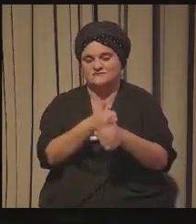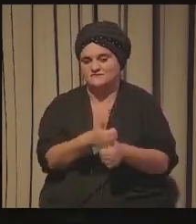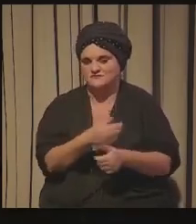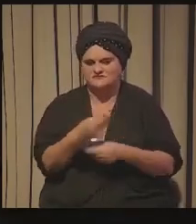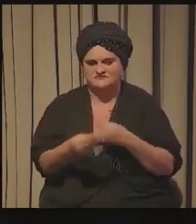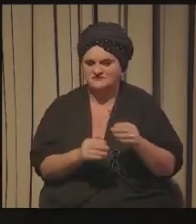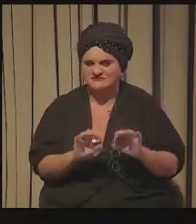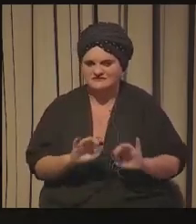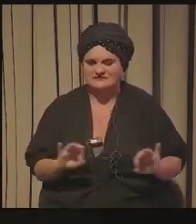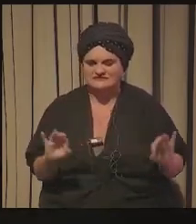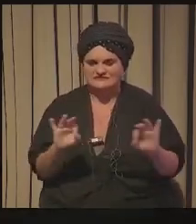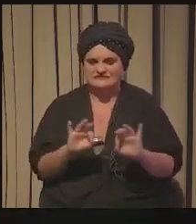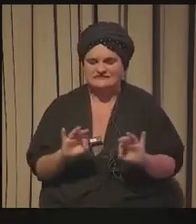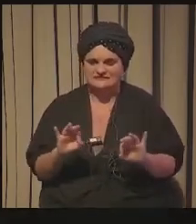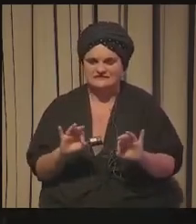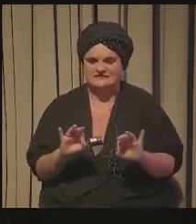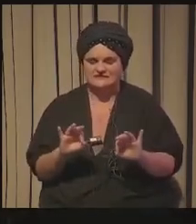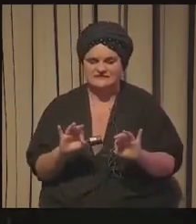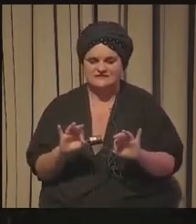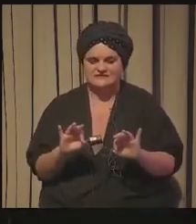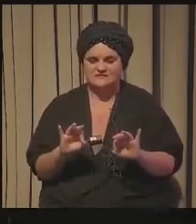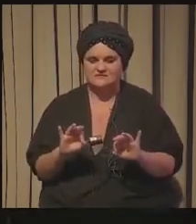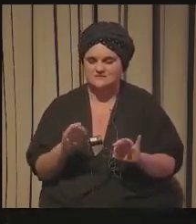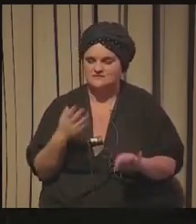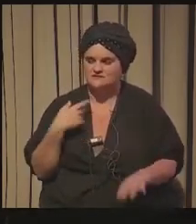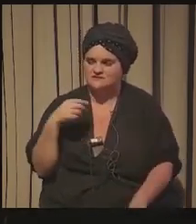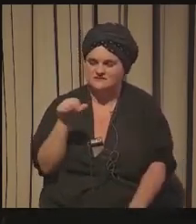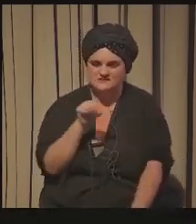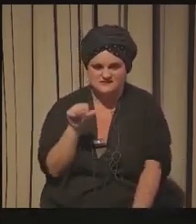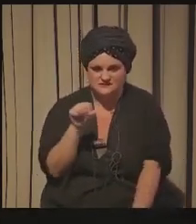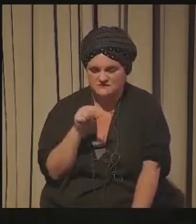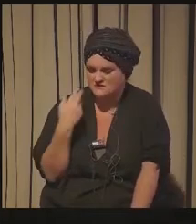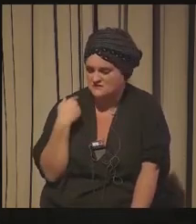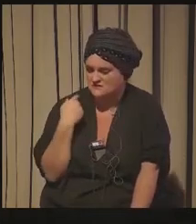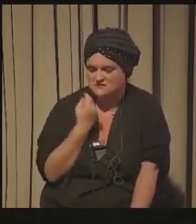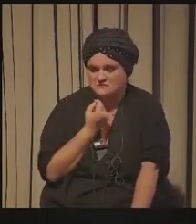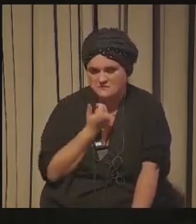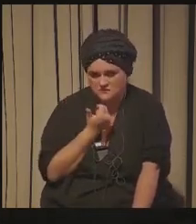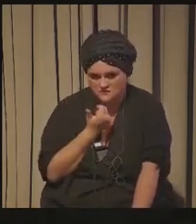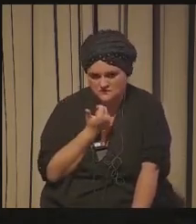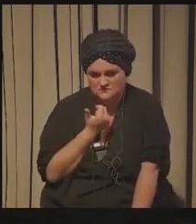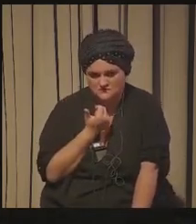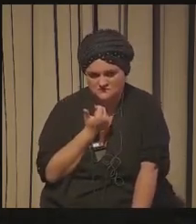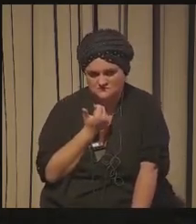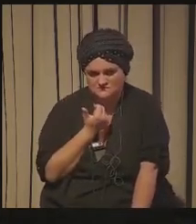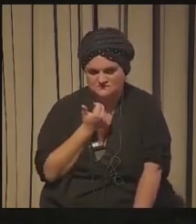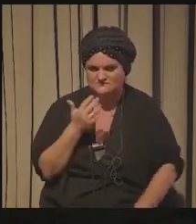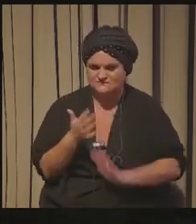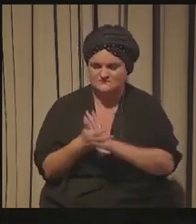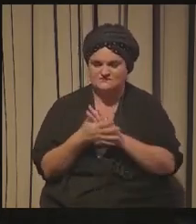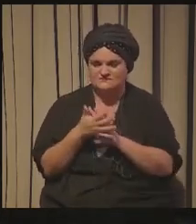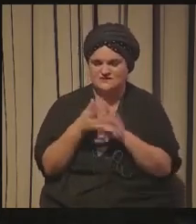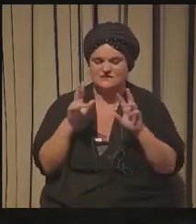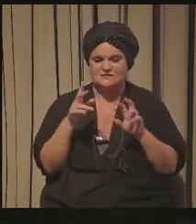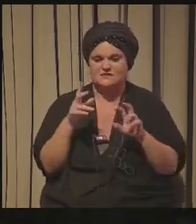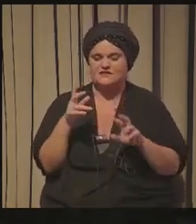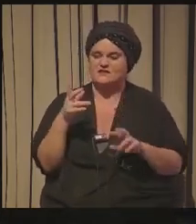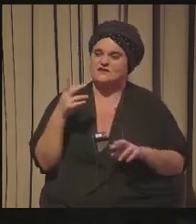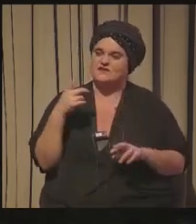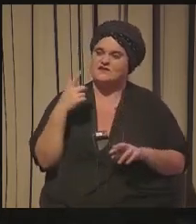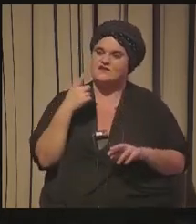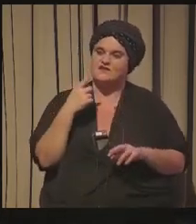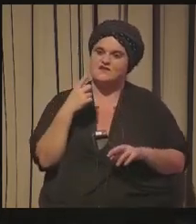pero sí que hace unas pocas semanas me hablaron sobre algo que yo decía